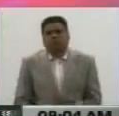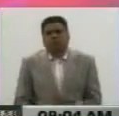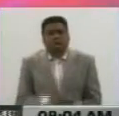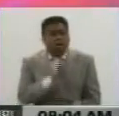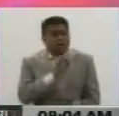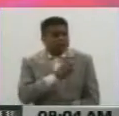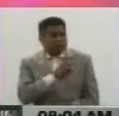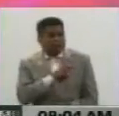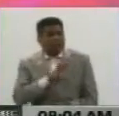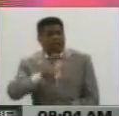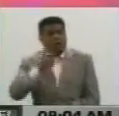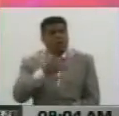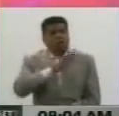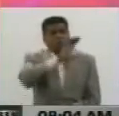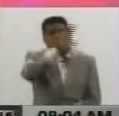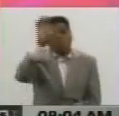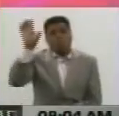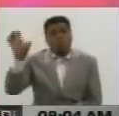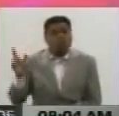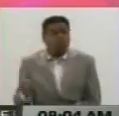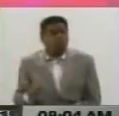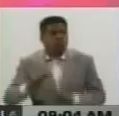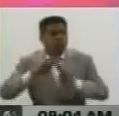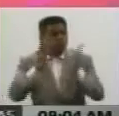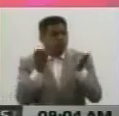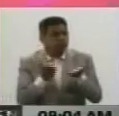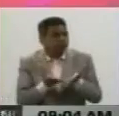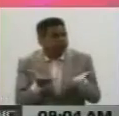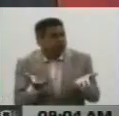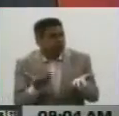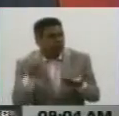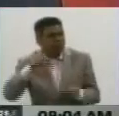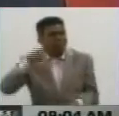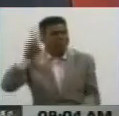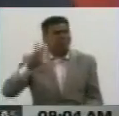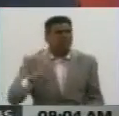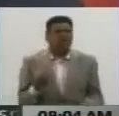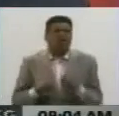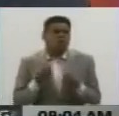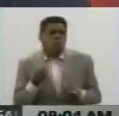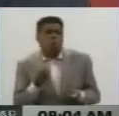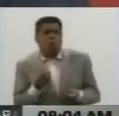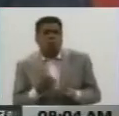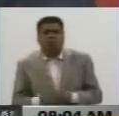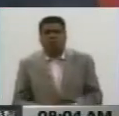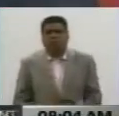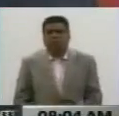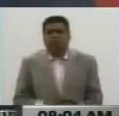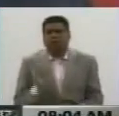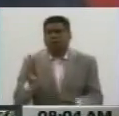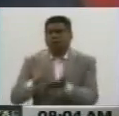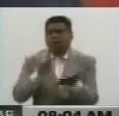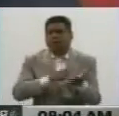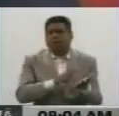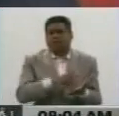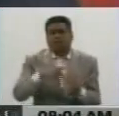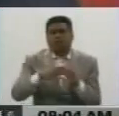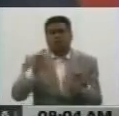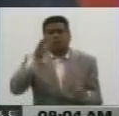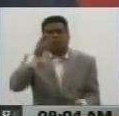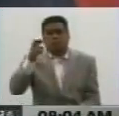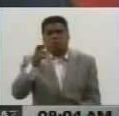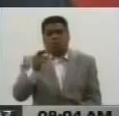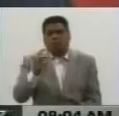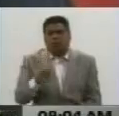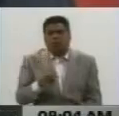partes del mundo, quizás no están reivindicada la labor minera. No, ¿en bueno, Venezuela cómo va a ser? No, y no está involucrada directamente la participación de los pueblos y comunidades indígenas.